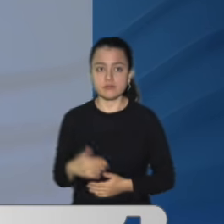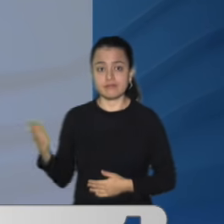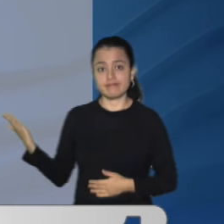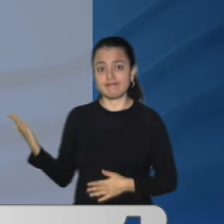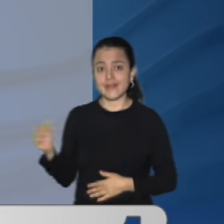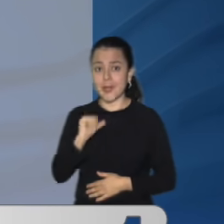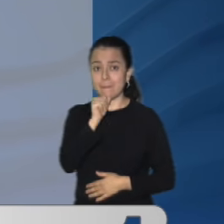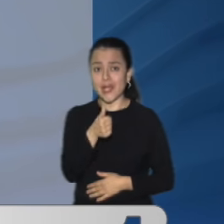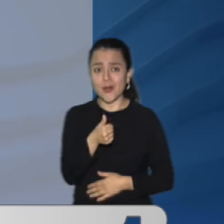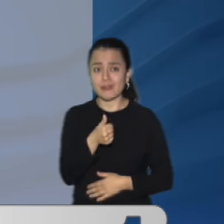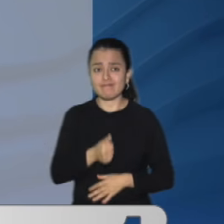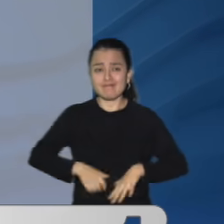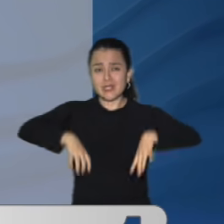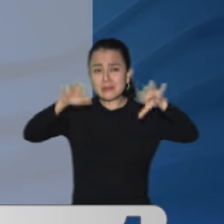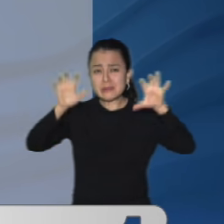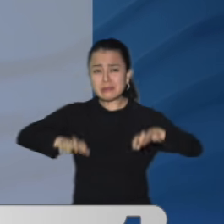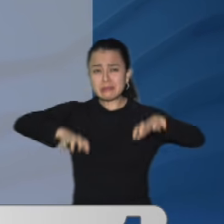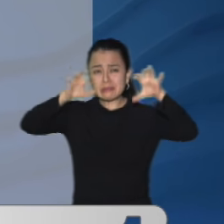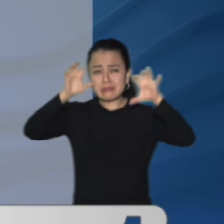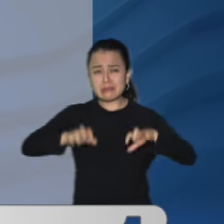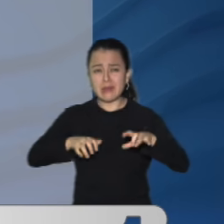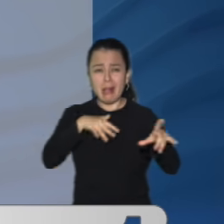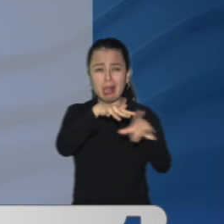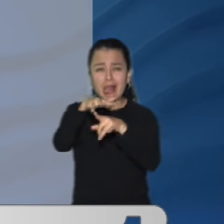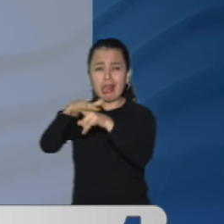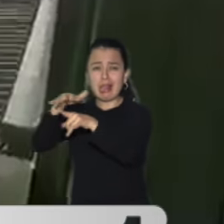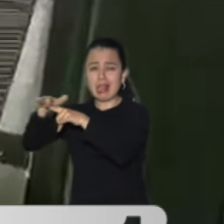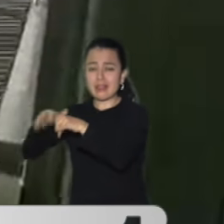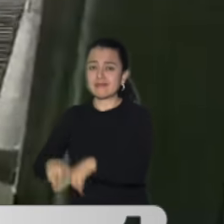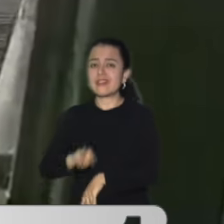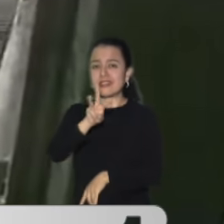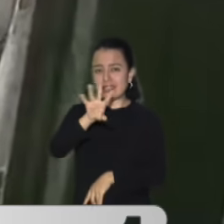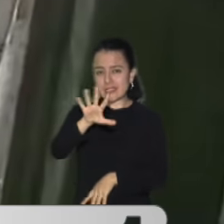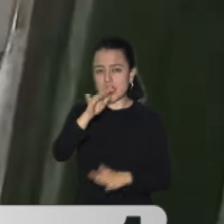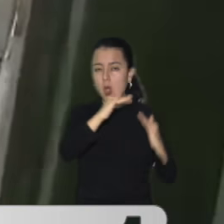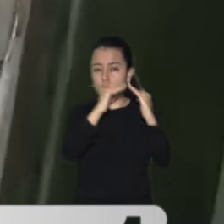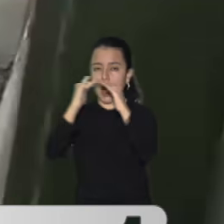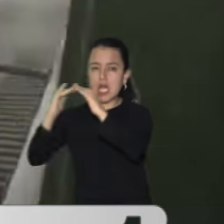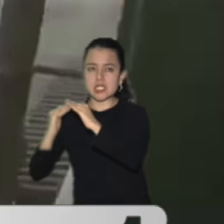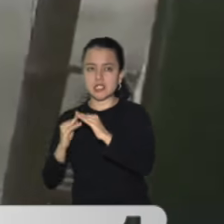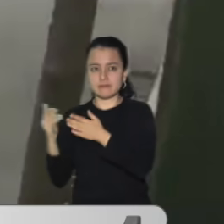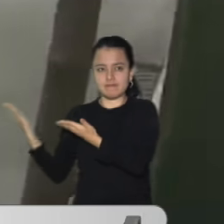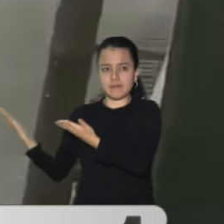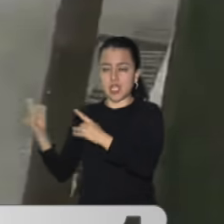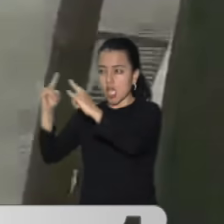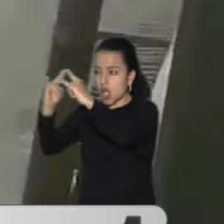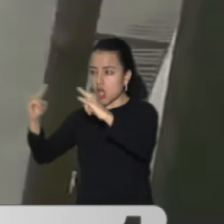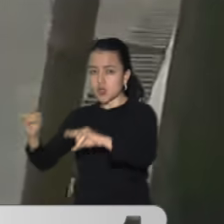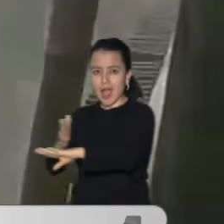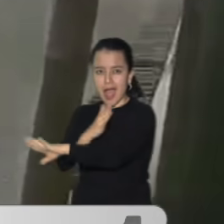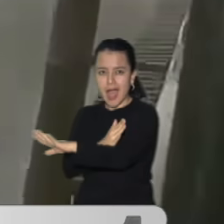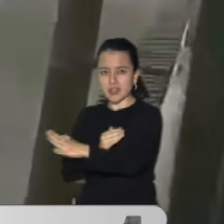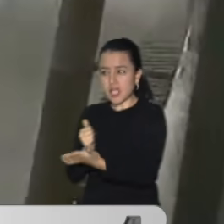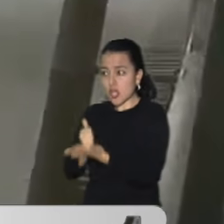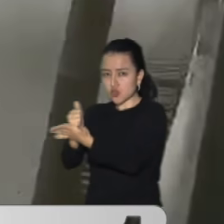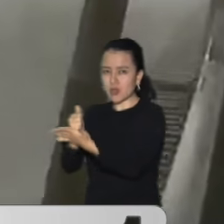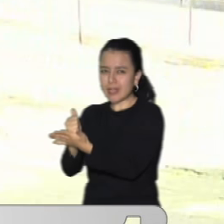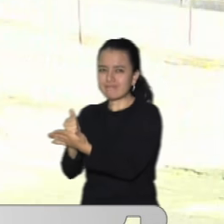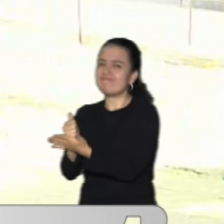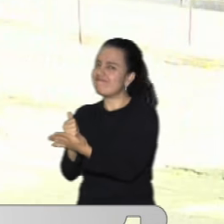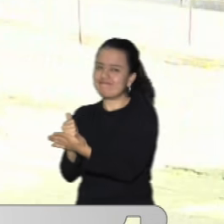vendaval que causó daños en vías públicas en 35 viviendas y también en los albergues dispuestos para los